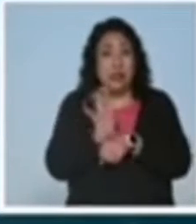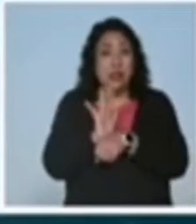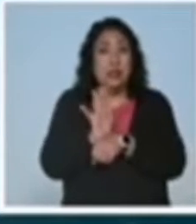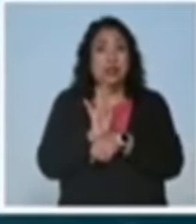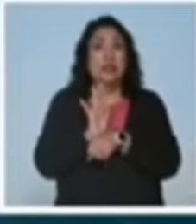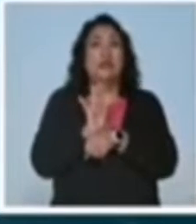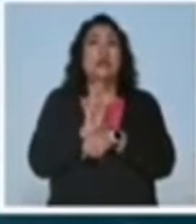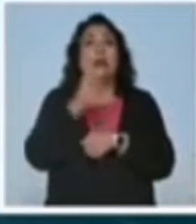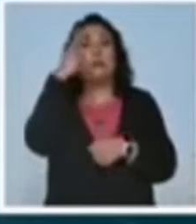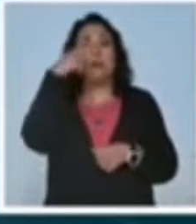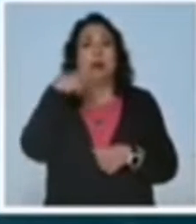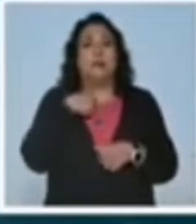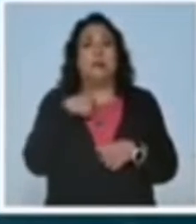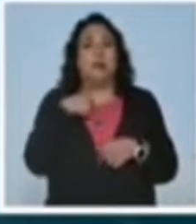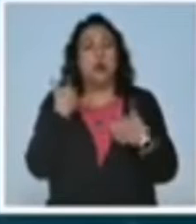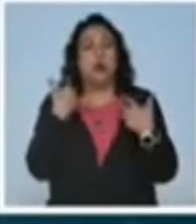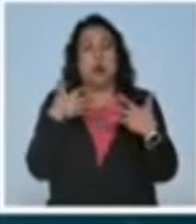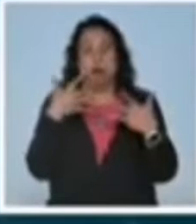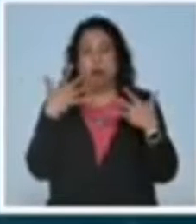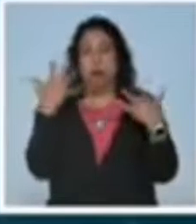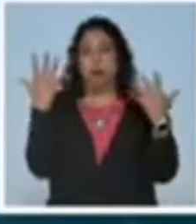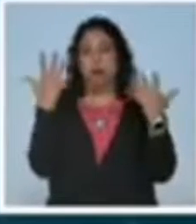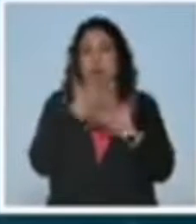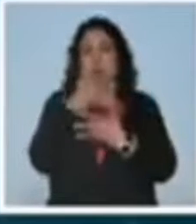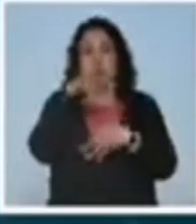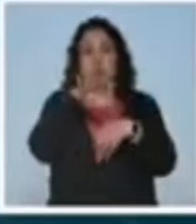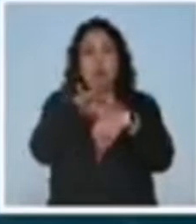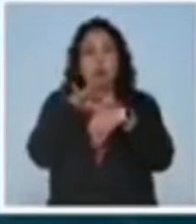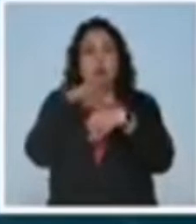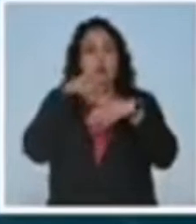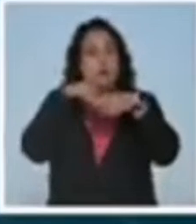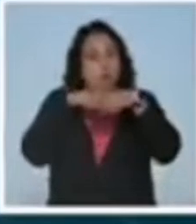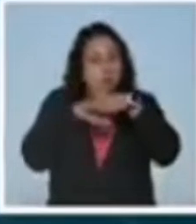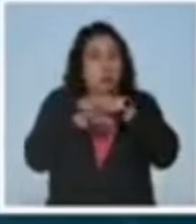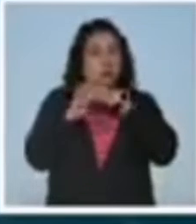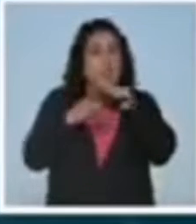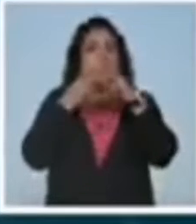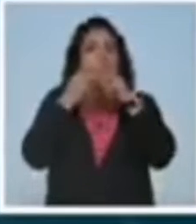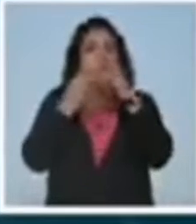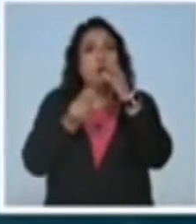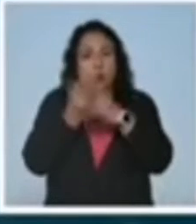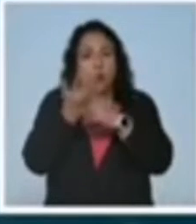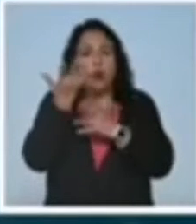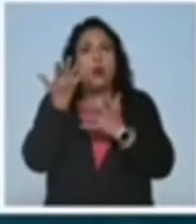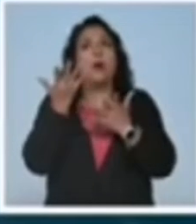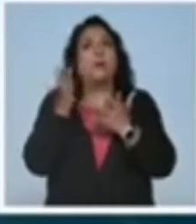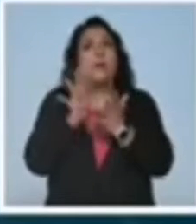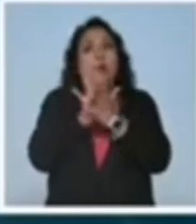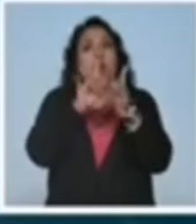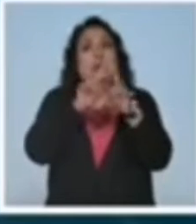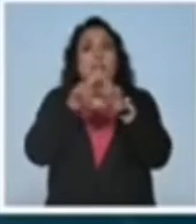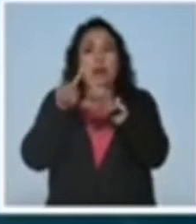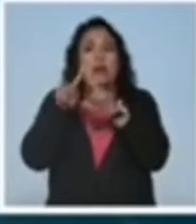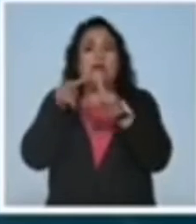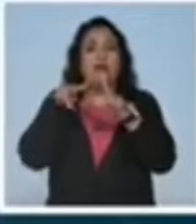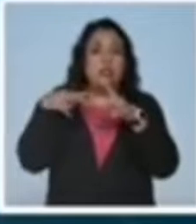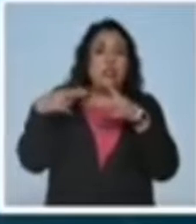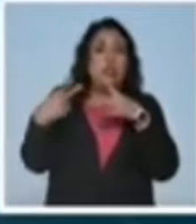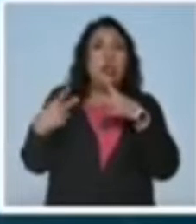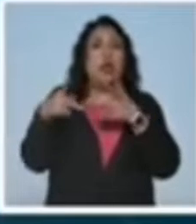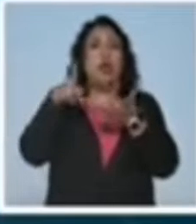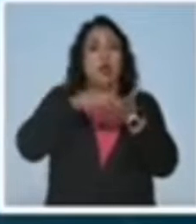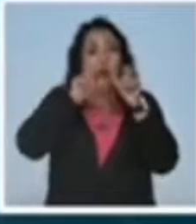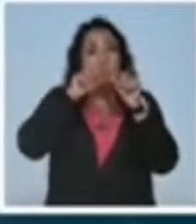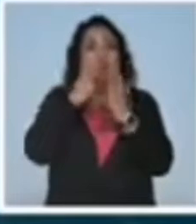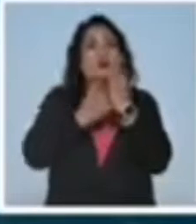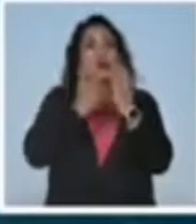en el cine fue para mí un golpe a la realidad. Este nuevo mundo al que ingresaba, que involucraba las diferentes visiones dentro de un